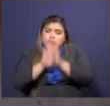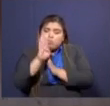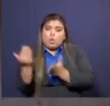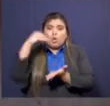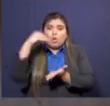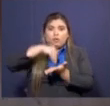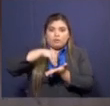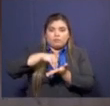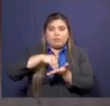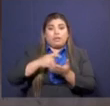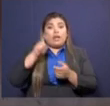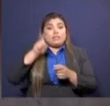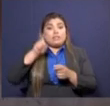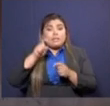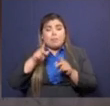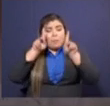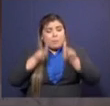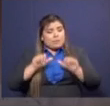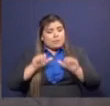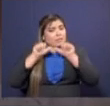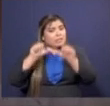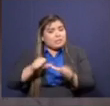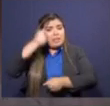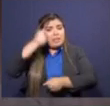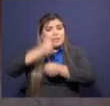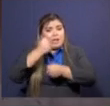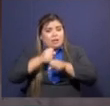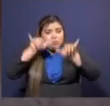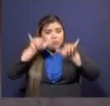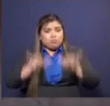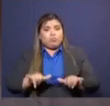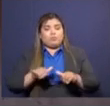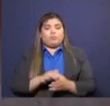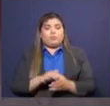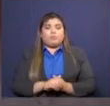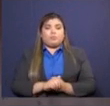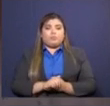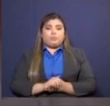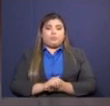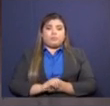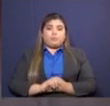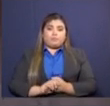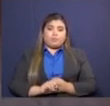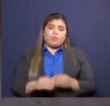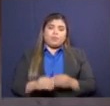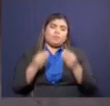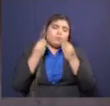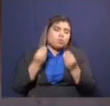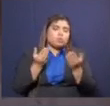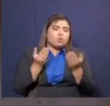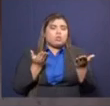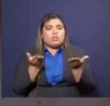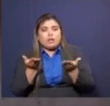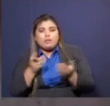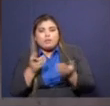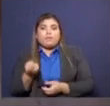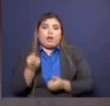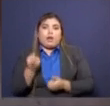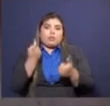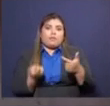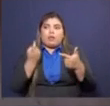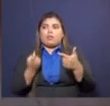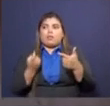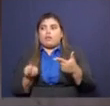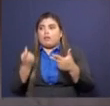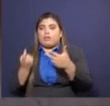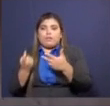mantener la mayor cantidad de empleos e incrementar la demanda nacional de bienes y servicios, el